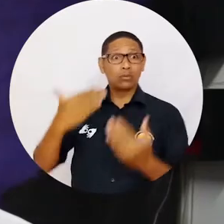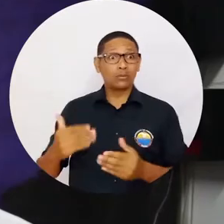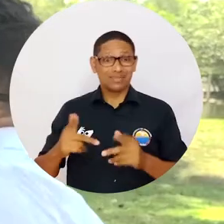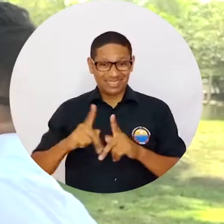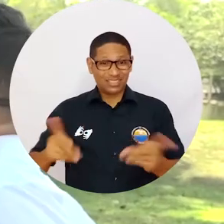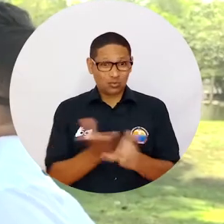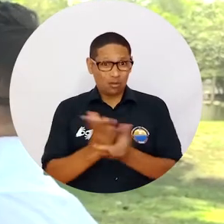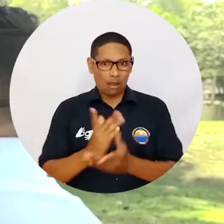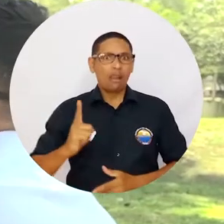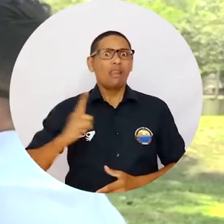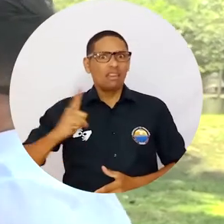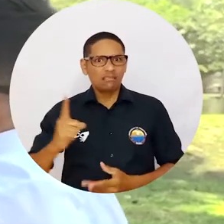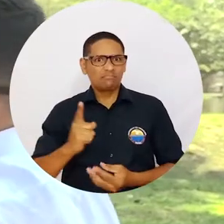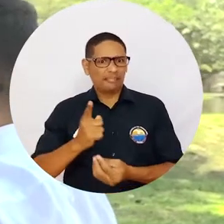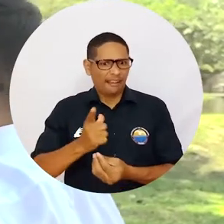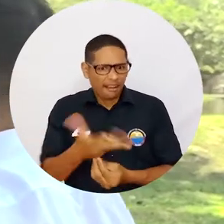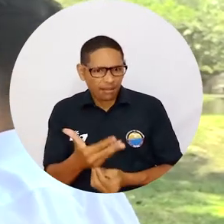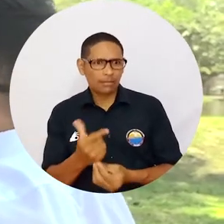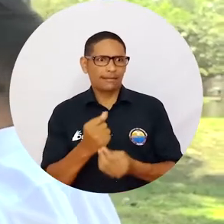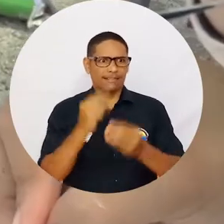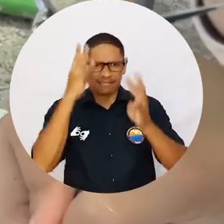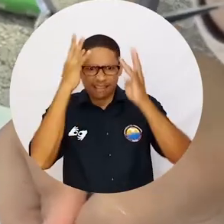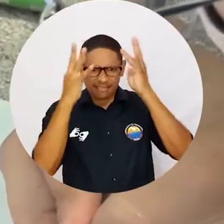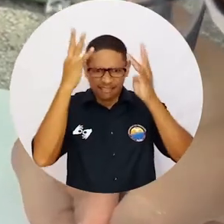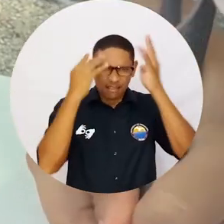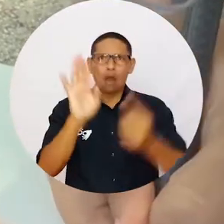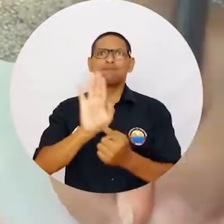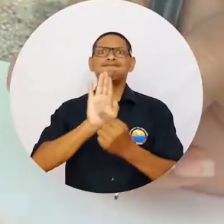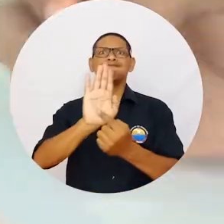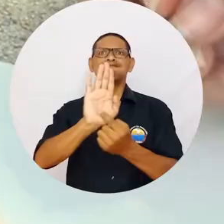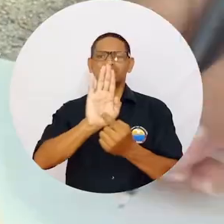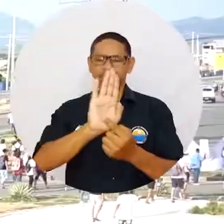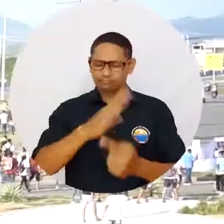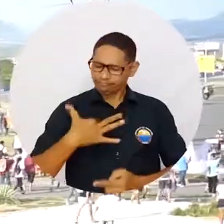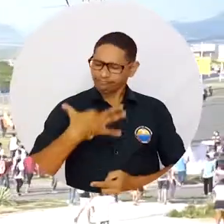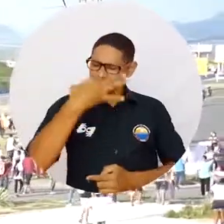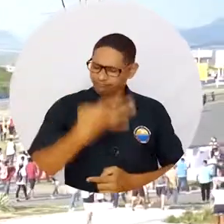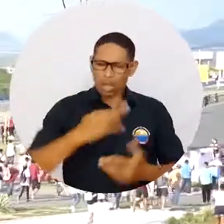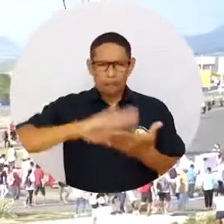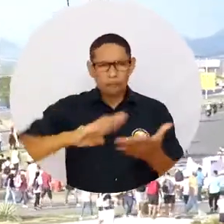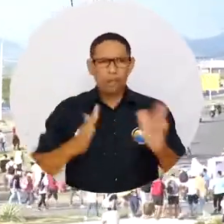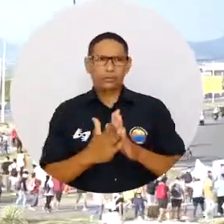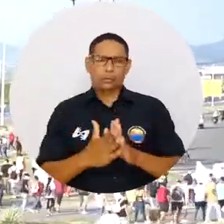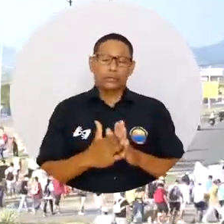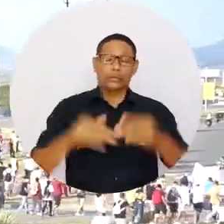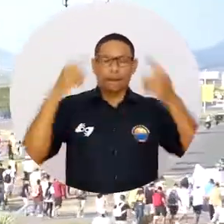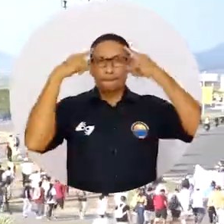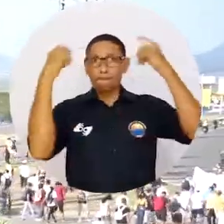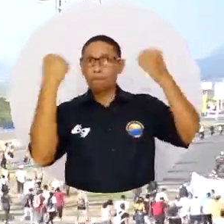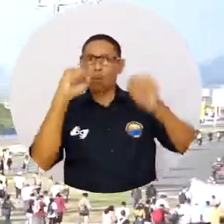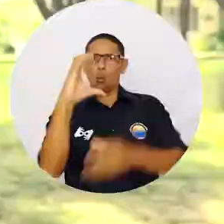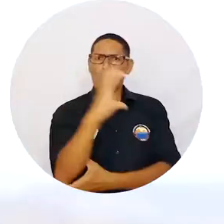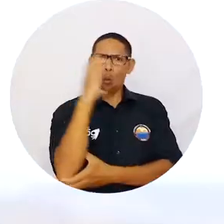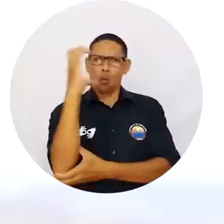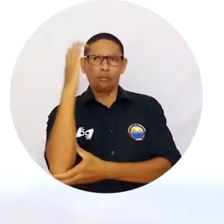estudiantes que desde las artes y la creatividad han dejado en claro su espíritu pacífico y su preocupación por el futuro del